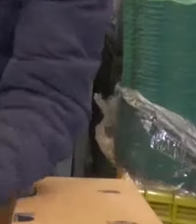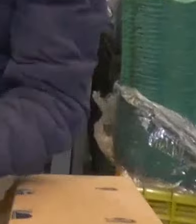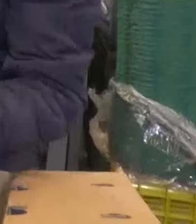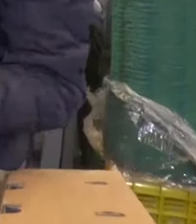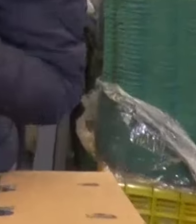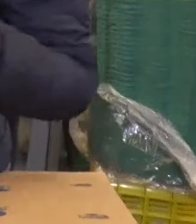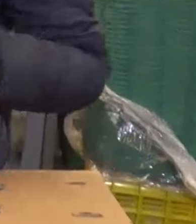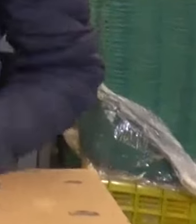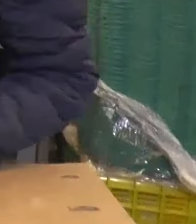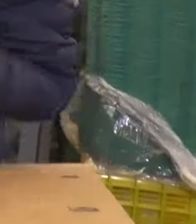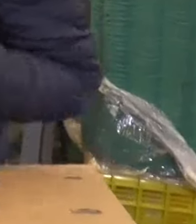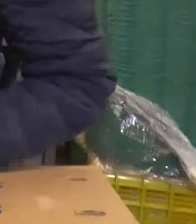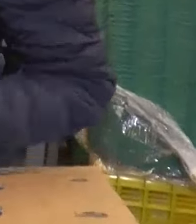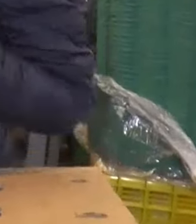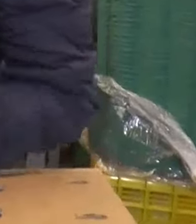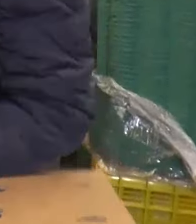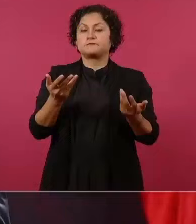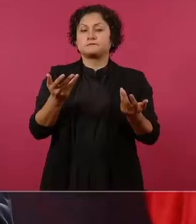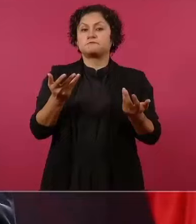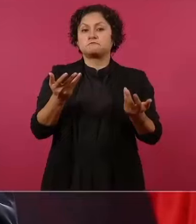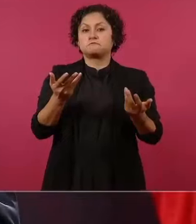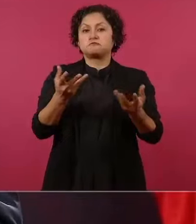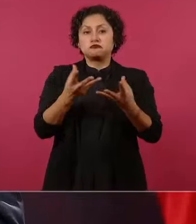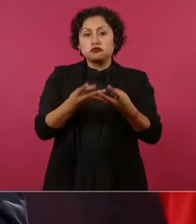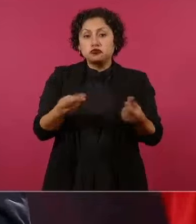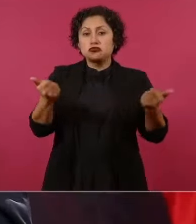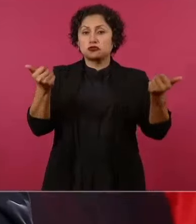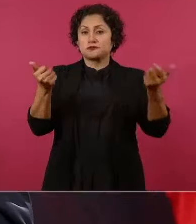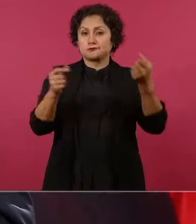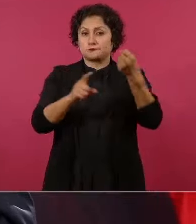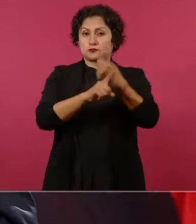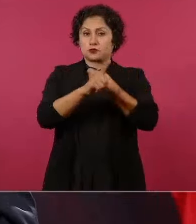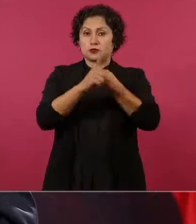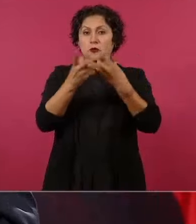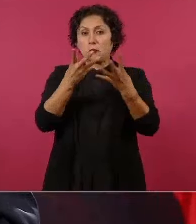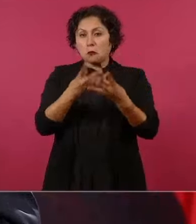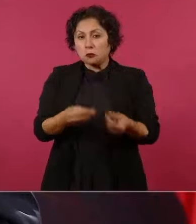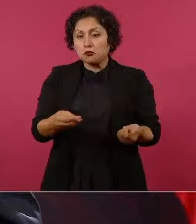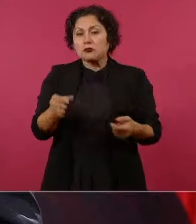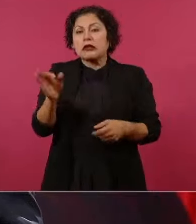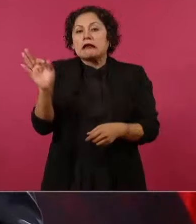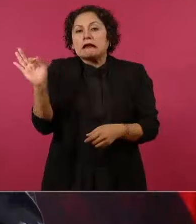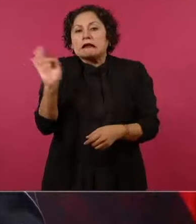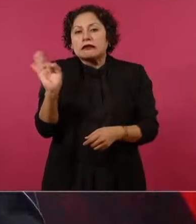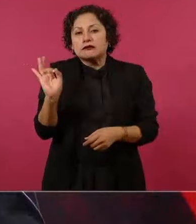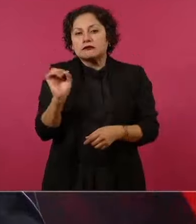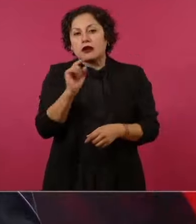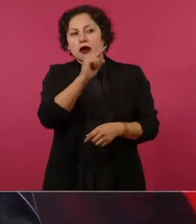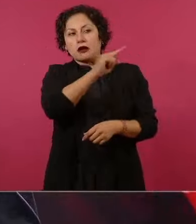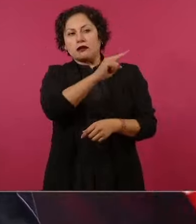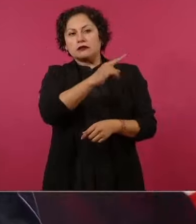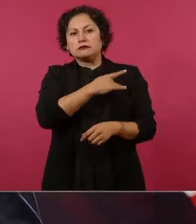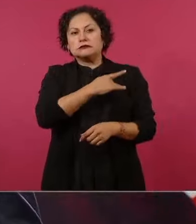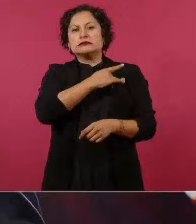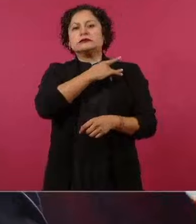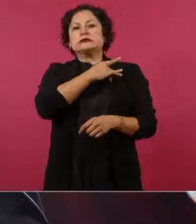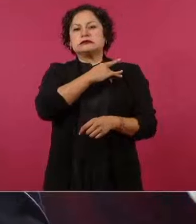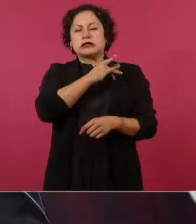estabilidad laboral de miles de trabajadores. Si ellos sienten que hay amenazas